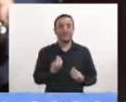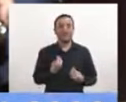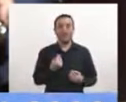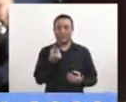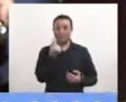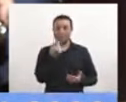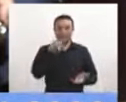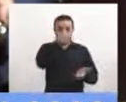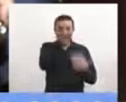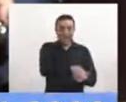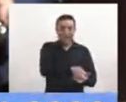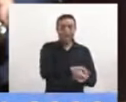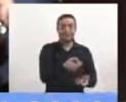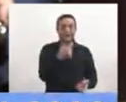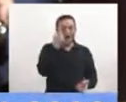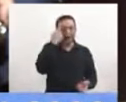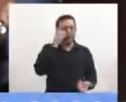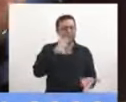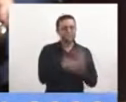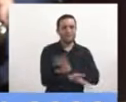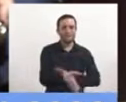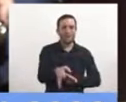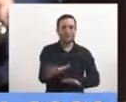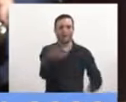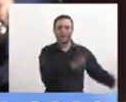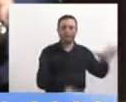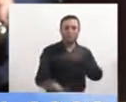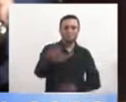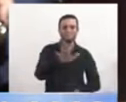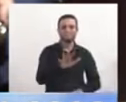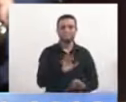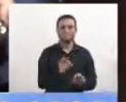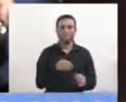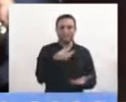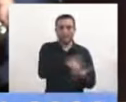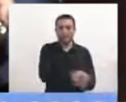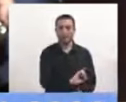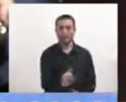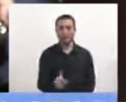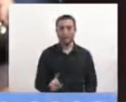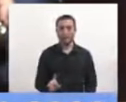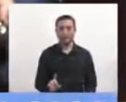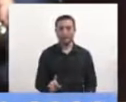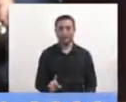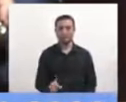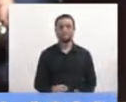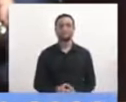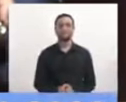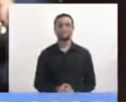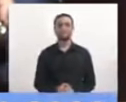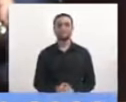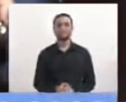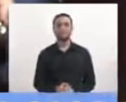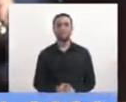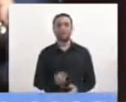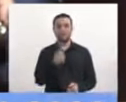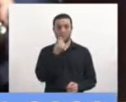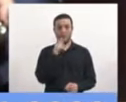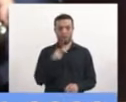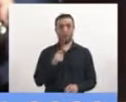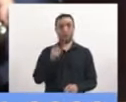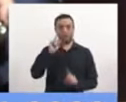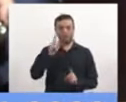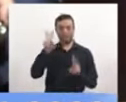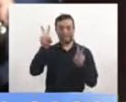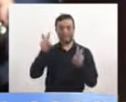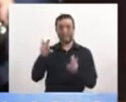que está automatizado Tierra del Fuego, ya lo advertimos en esa discusión, que habiendo hecho lo que se hizo con la CABA, el estatus jurídico de Tierra del Fuego es muy endeble.